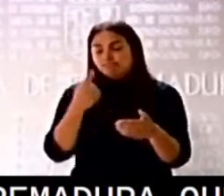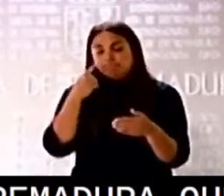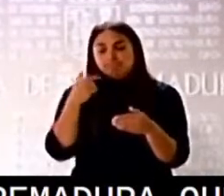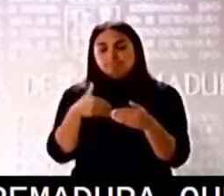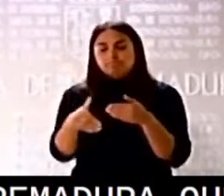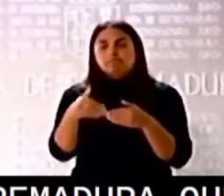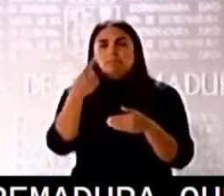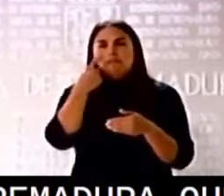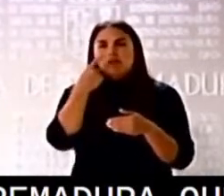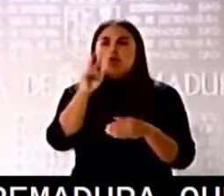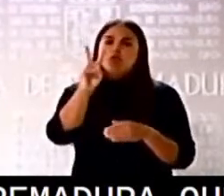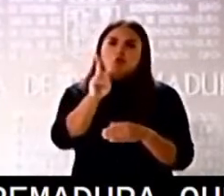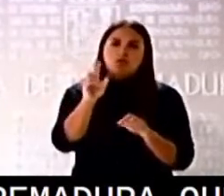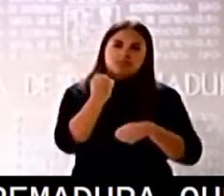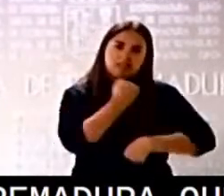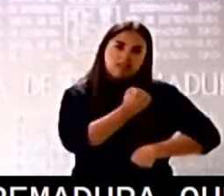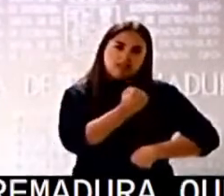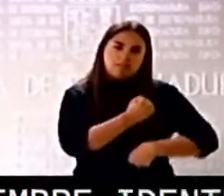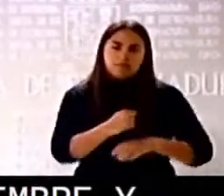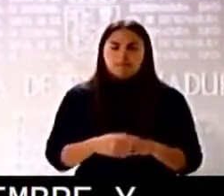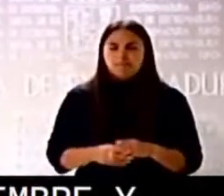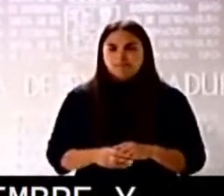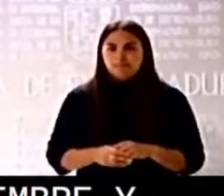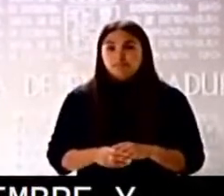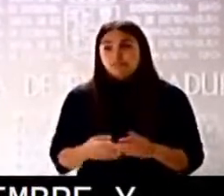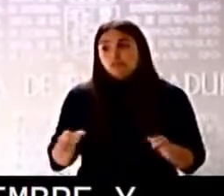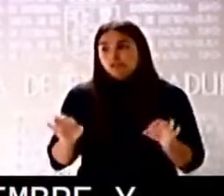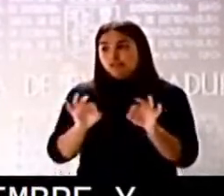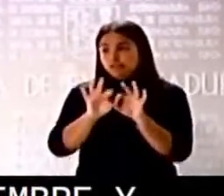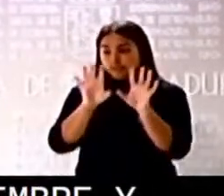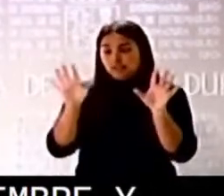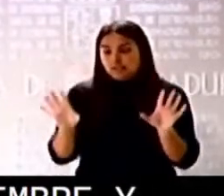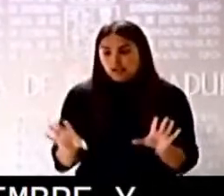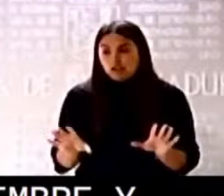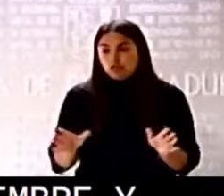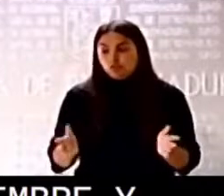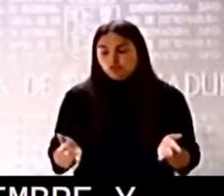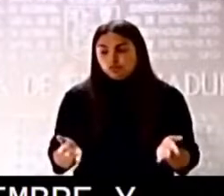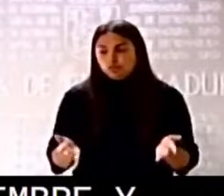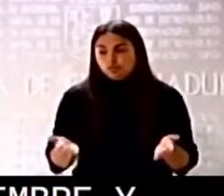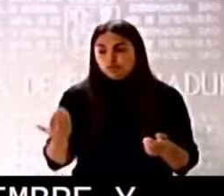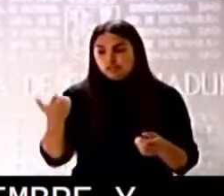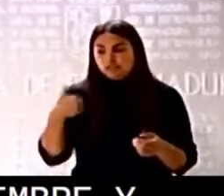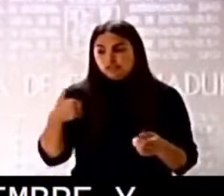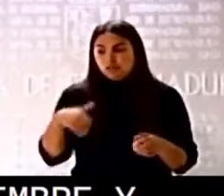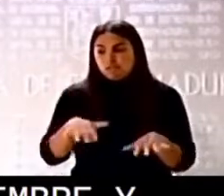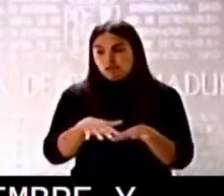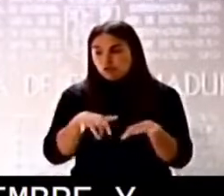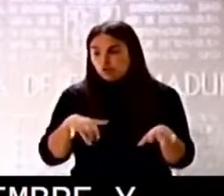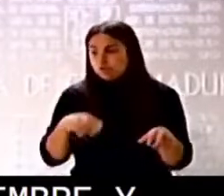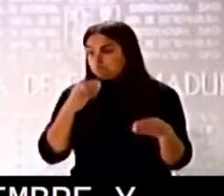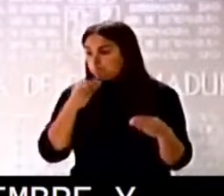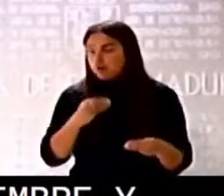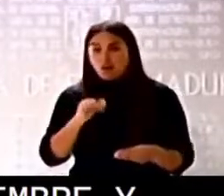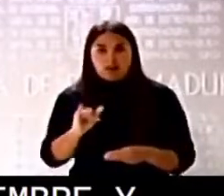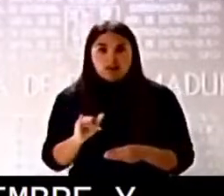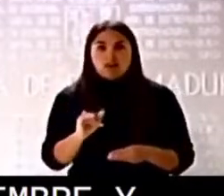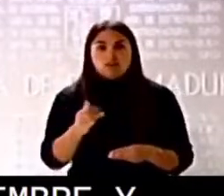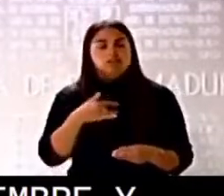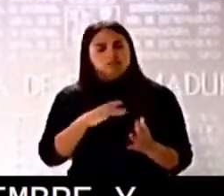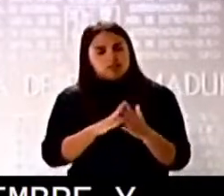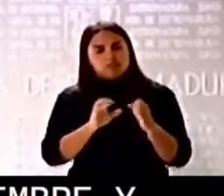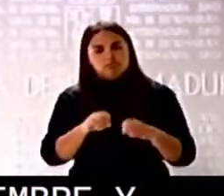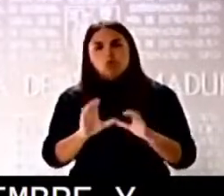de diciembre. Evidentemente, contamos con una mayoría suficiente, hablada con los